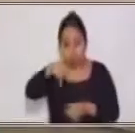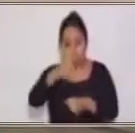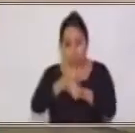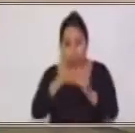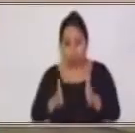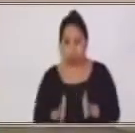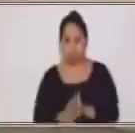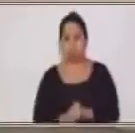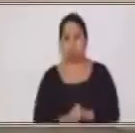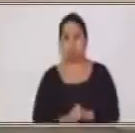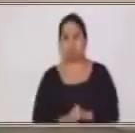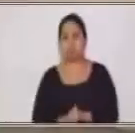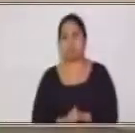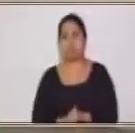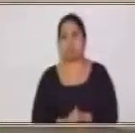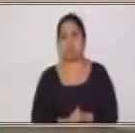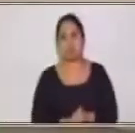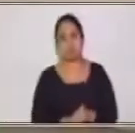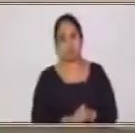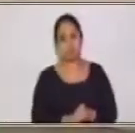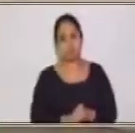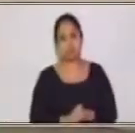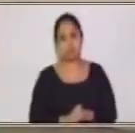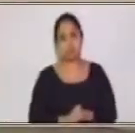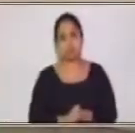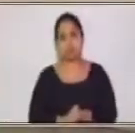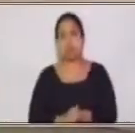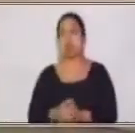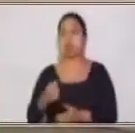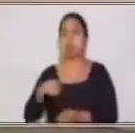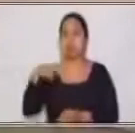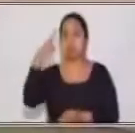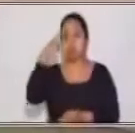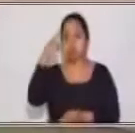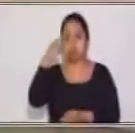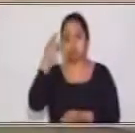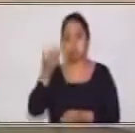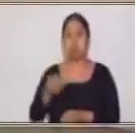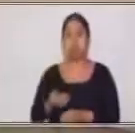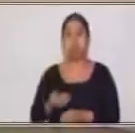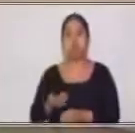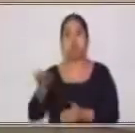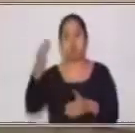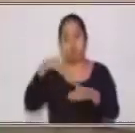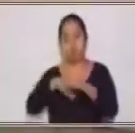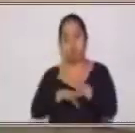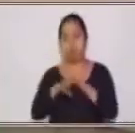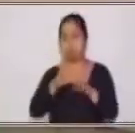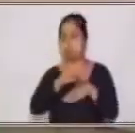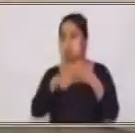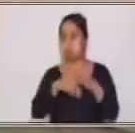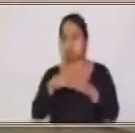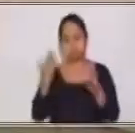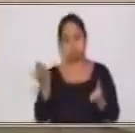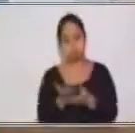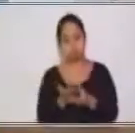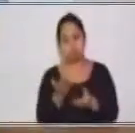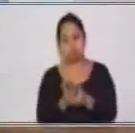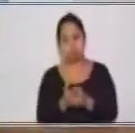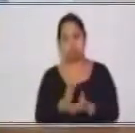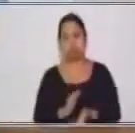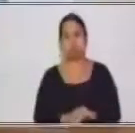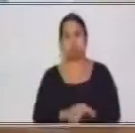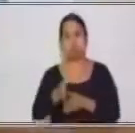así entonces les digo que tengan muy presente guardar todas sus actividades en su portafolio Aprendo en